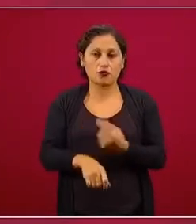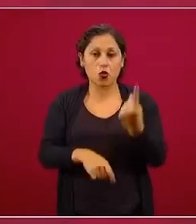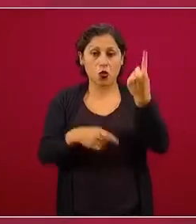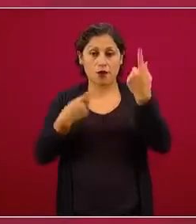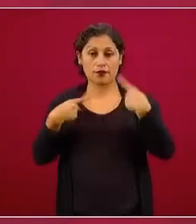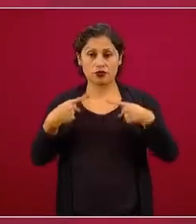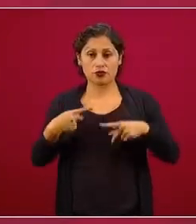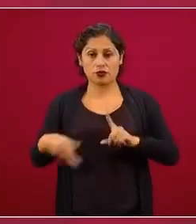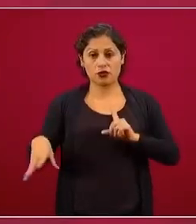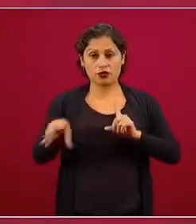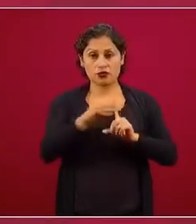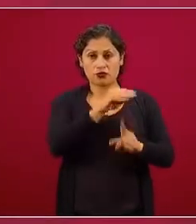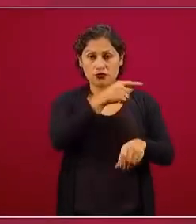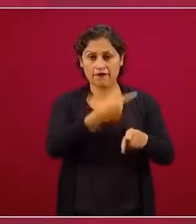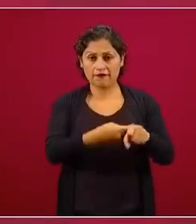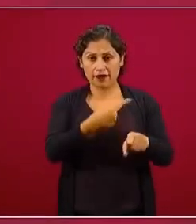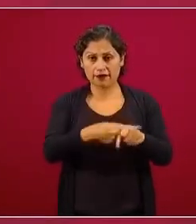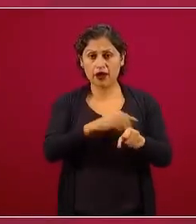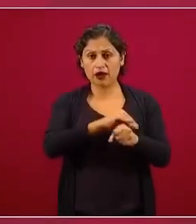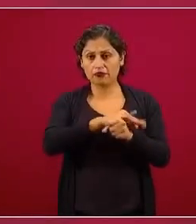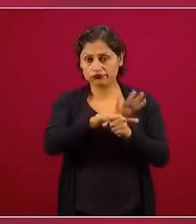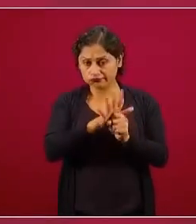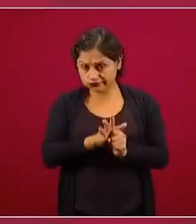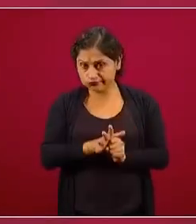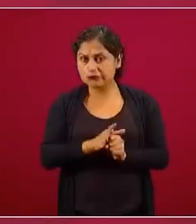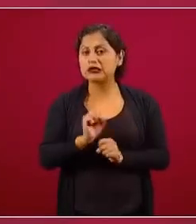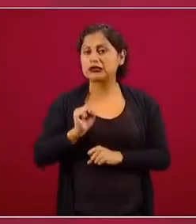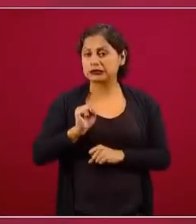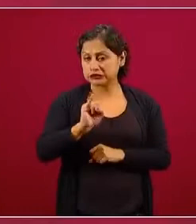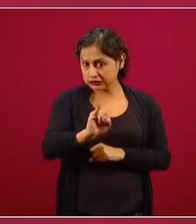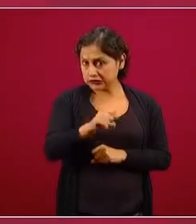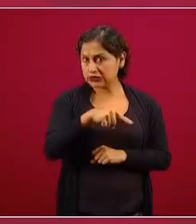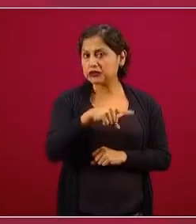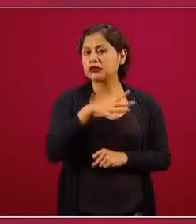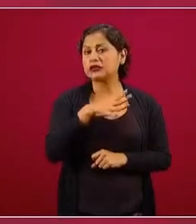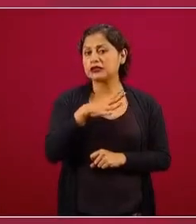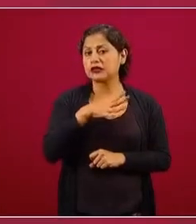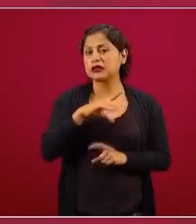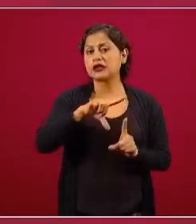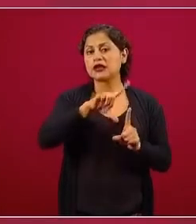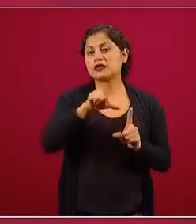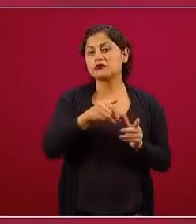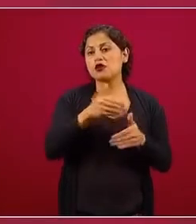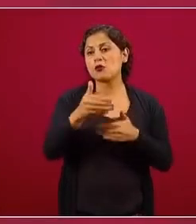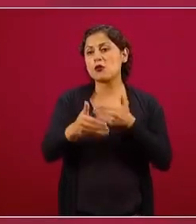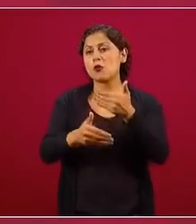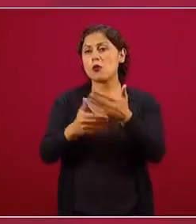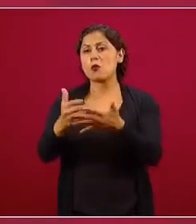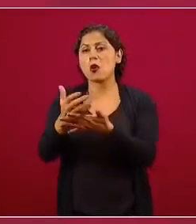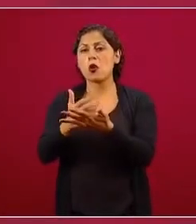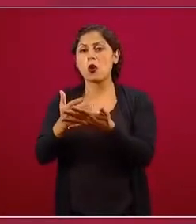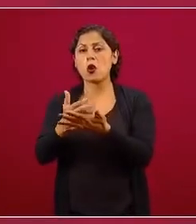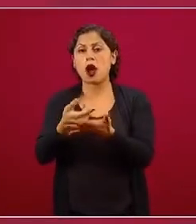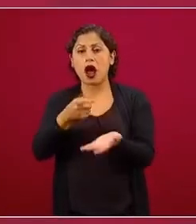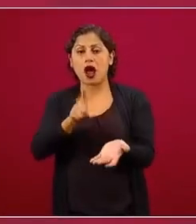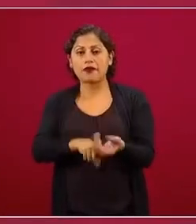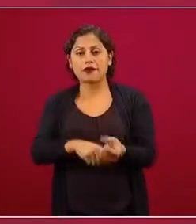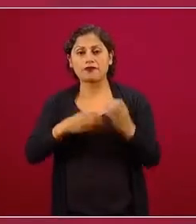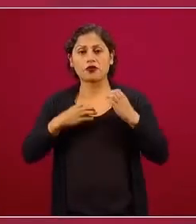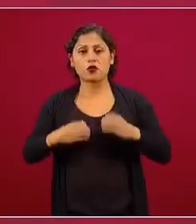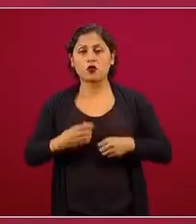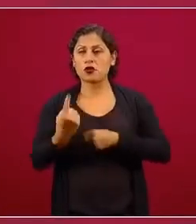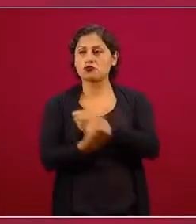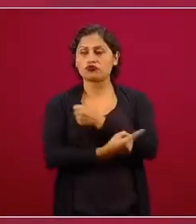signos y síntomas, o sea, tuvo COVID-19 en una primera ocasión, se esperaría pudiera haber generado anticuerpos y a lo mejor